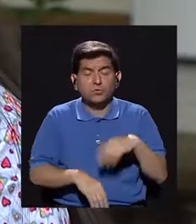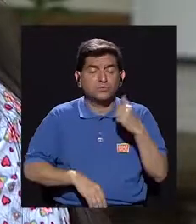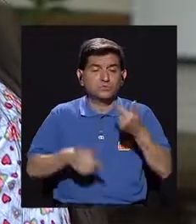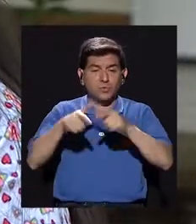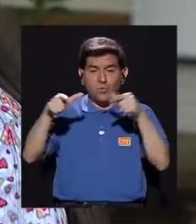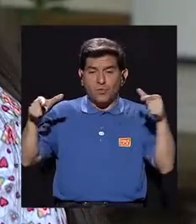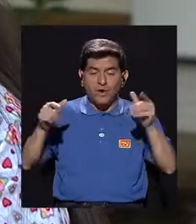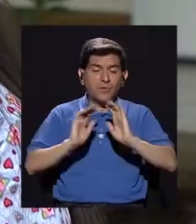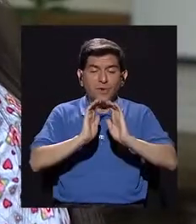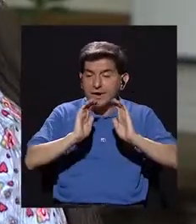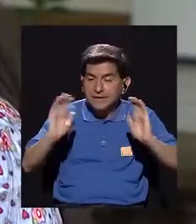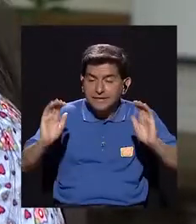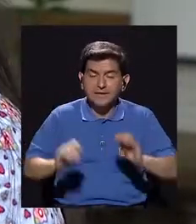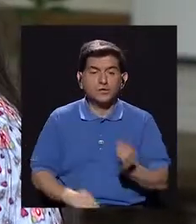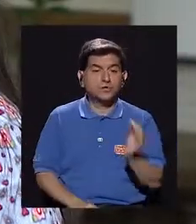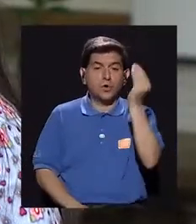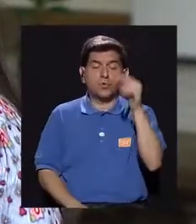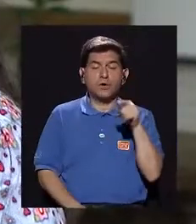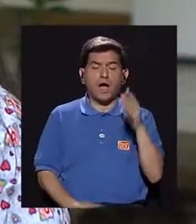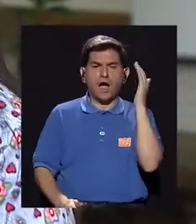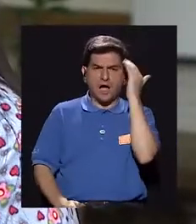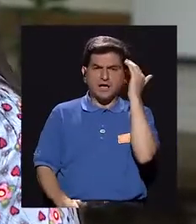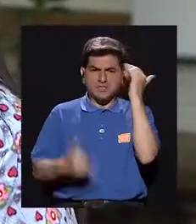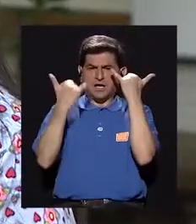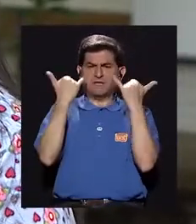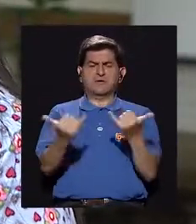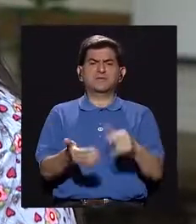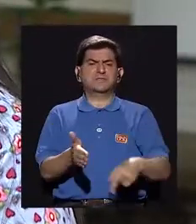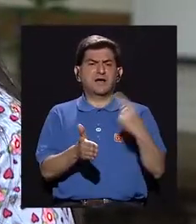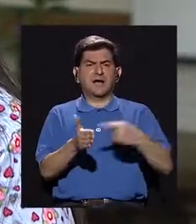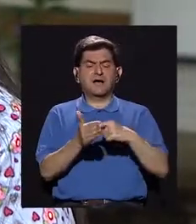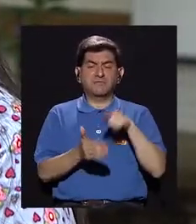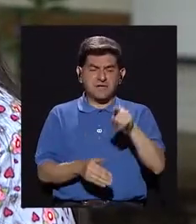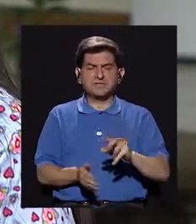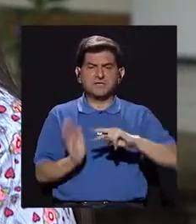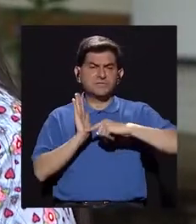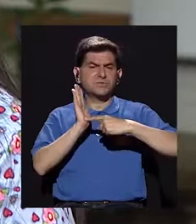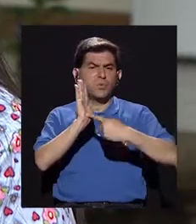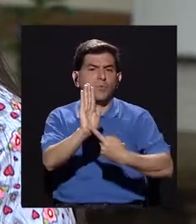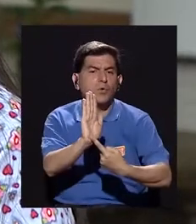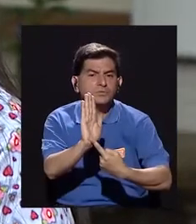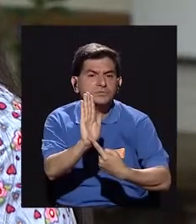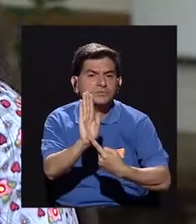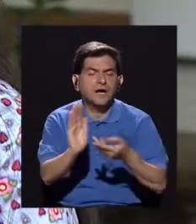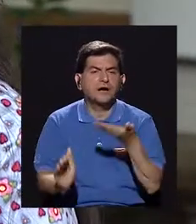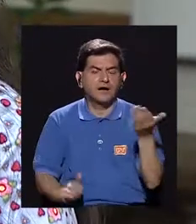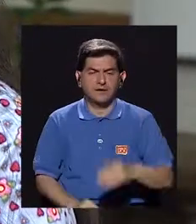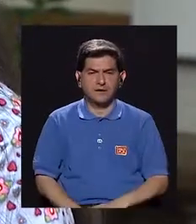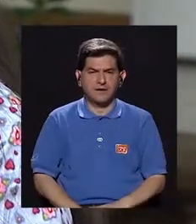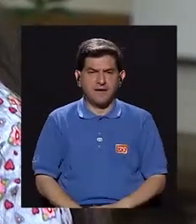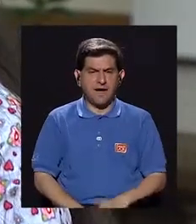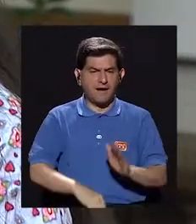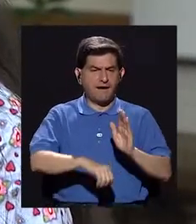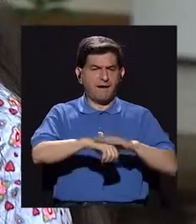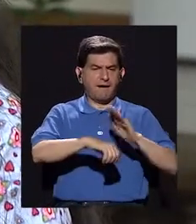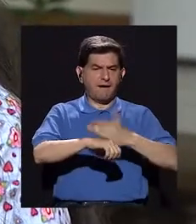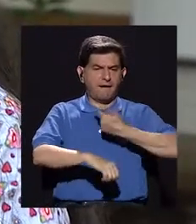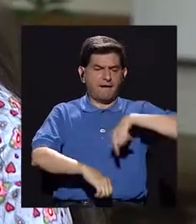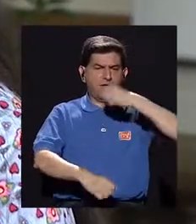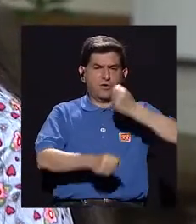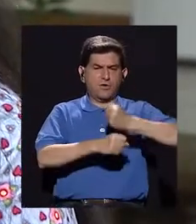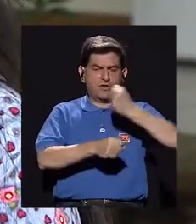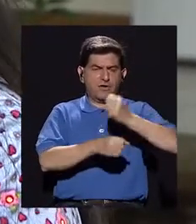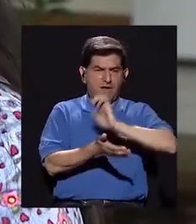ese lenguaje a los muchachos y que eso les sea familiar a ellos. Ellos muchas veces esos son indicadores que nos van a